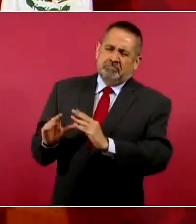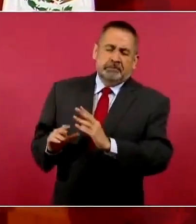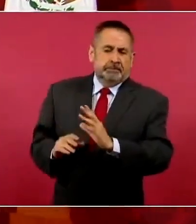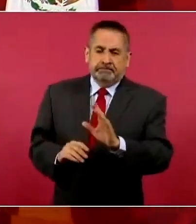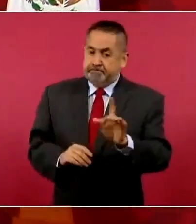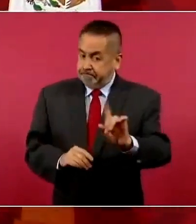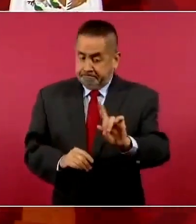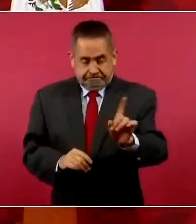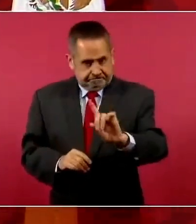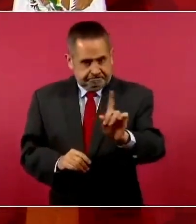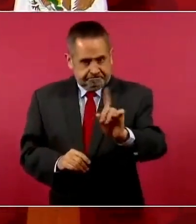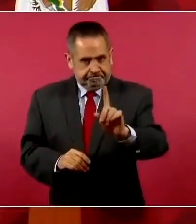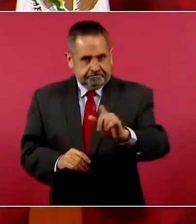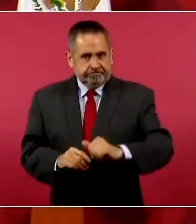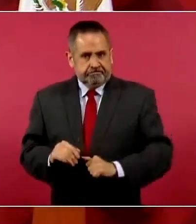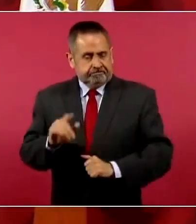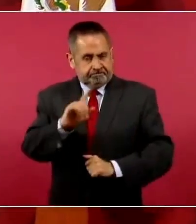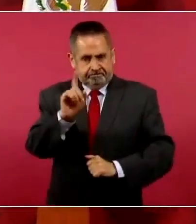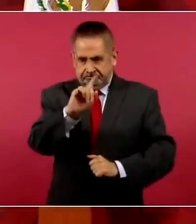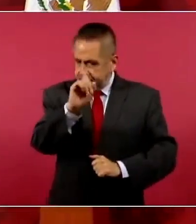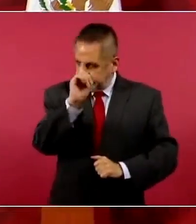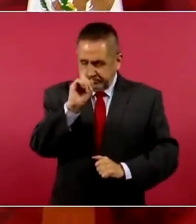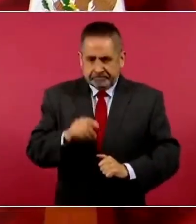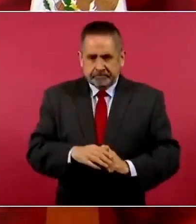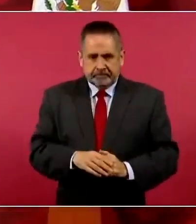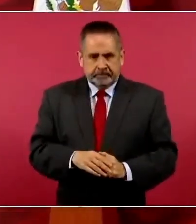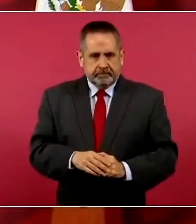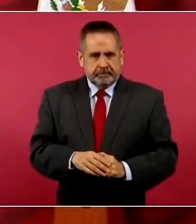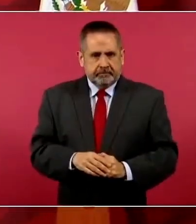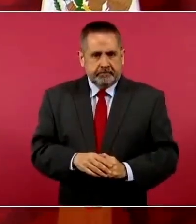No, no, por eso